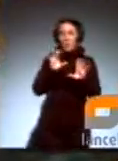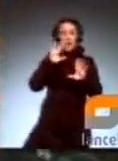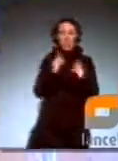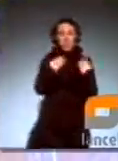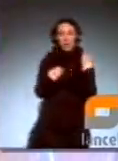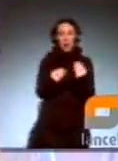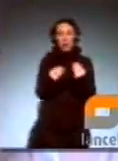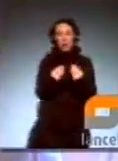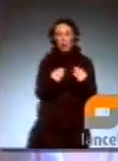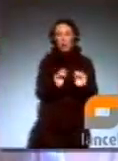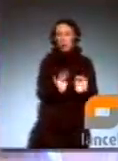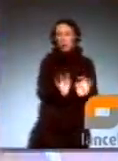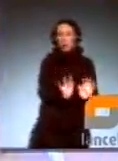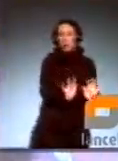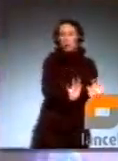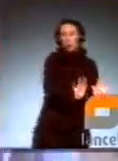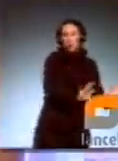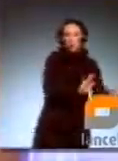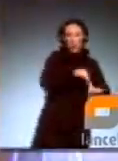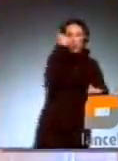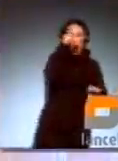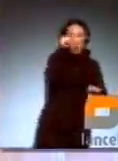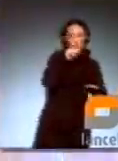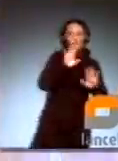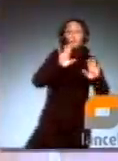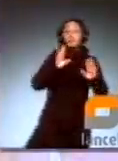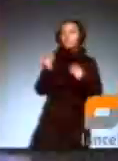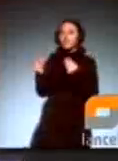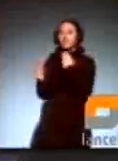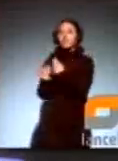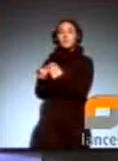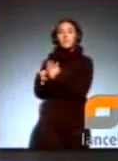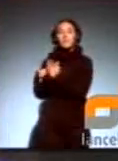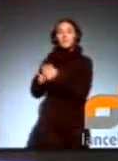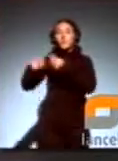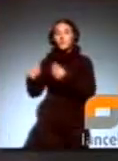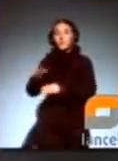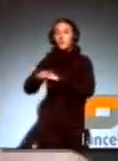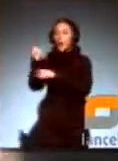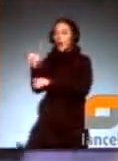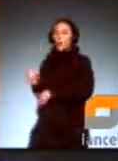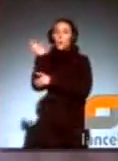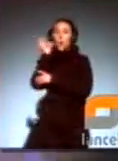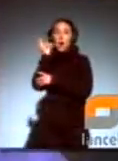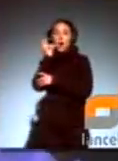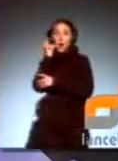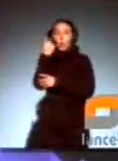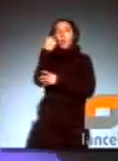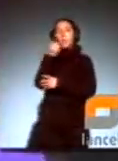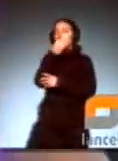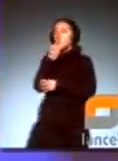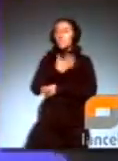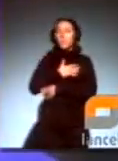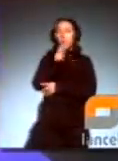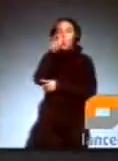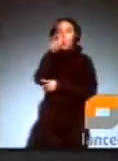caducado y con la mujer la perfección lograron. Una gran mujer fue quien nos trajo al mundo y luchó sin miedo por